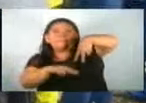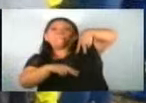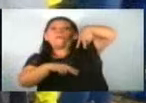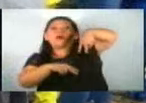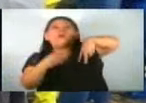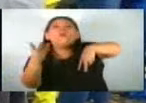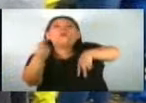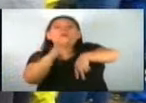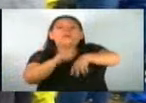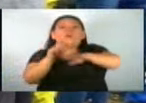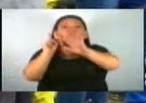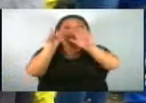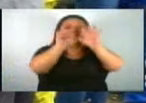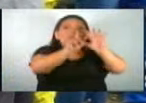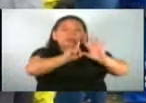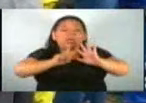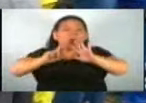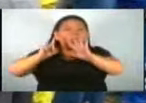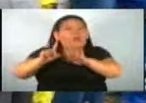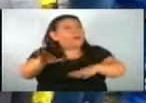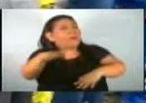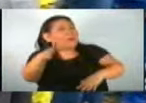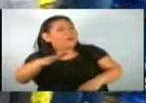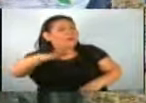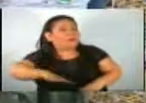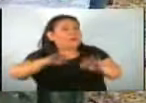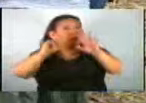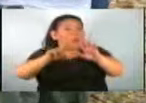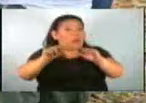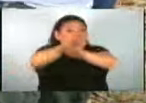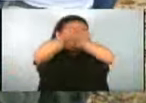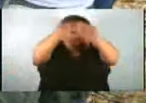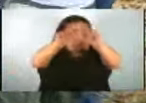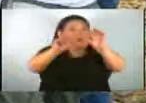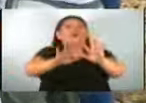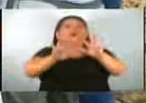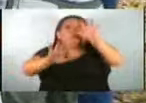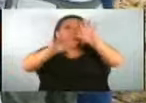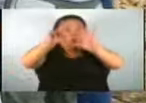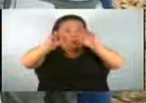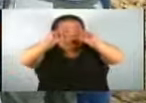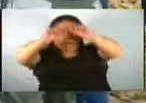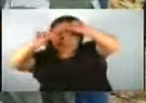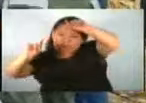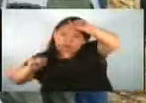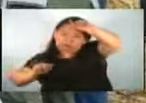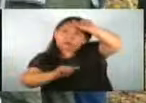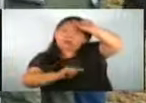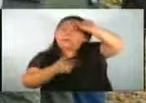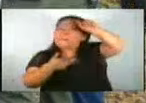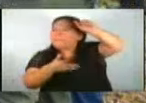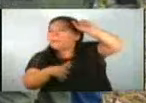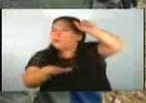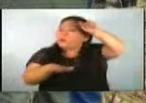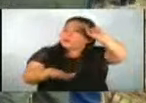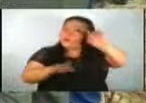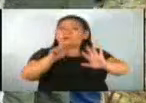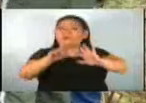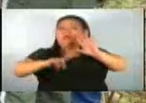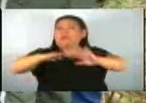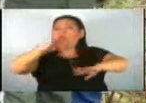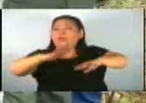casi 6 horas, al filo de las 6 de la tarde, desde las 11:30 de la mañana que sucedió, hasta casi pasada las